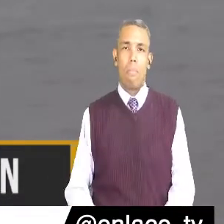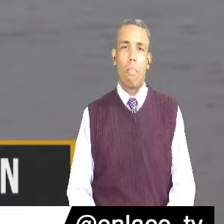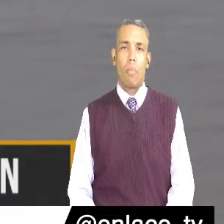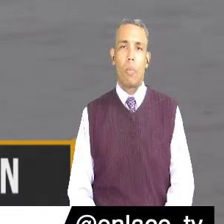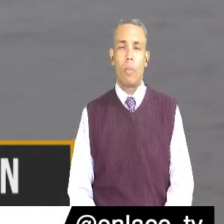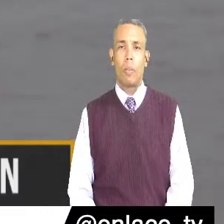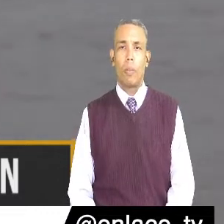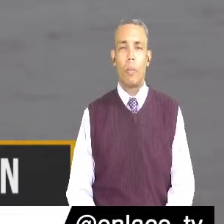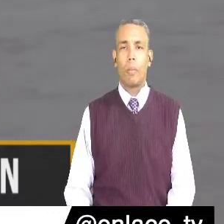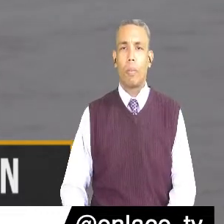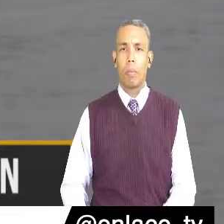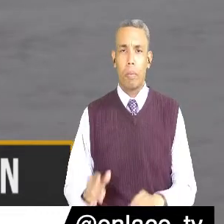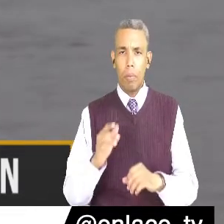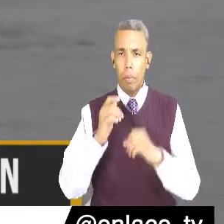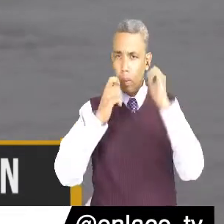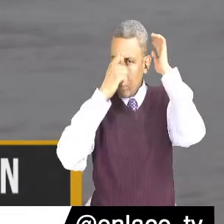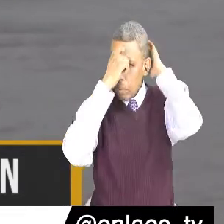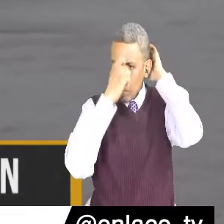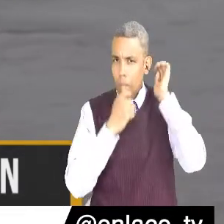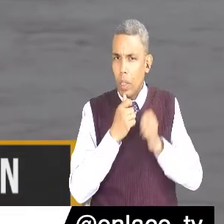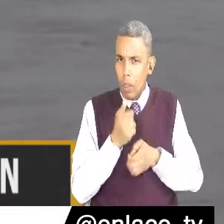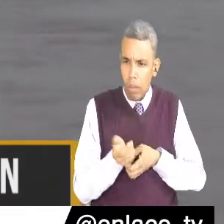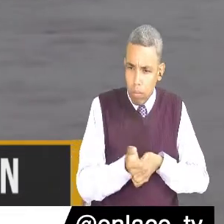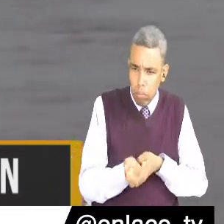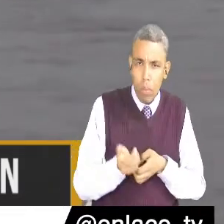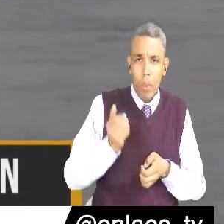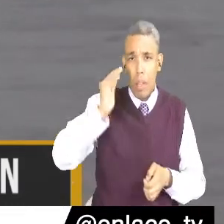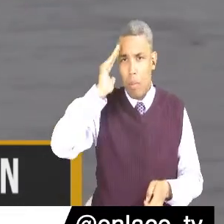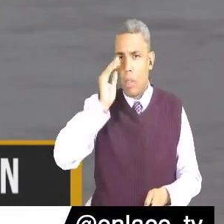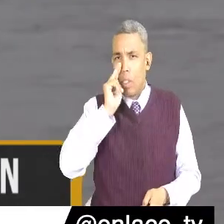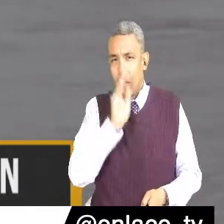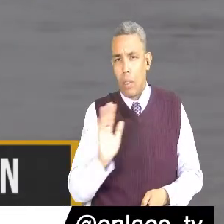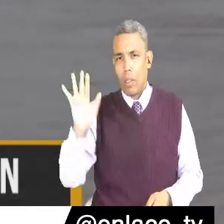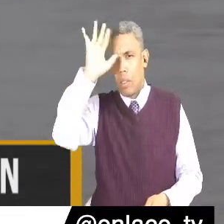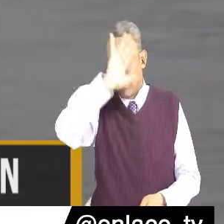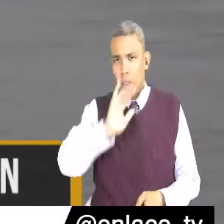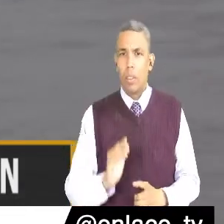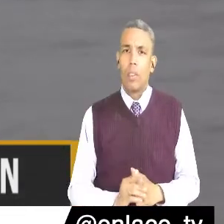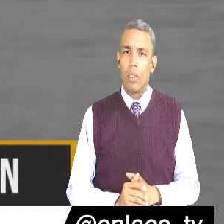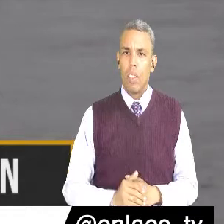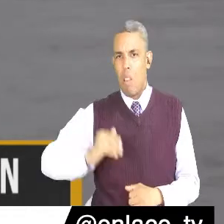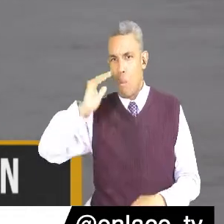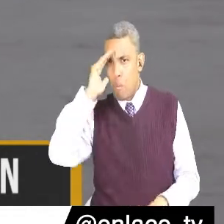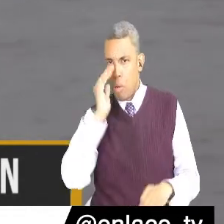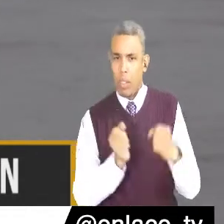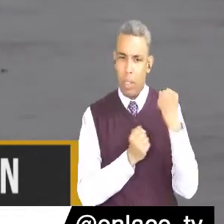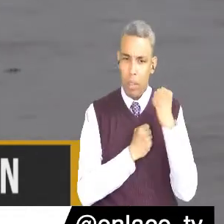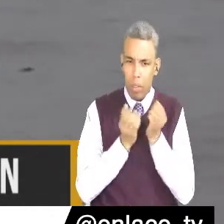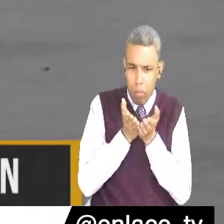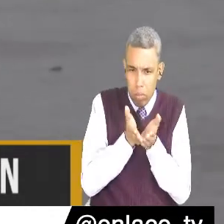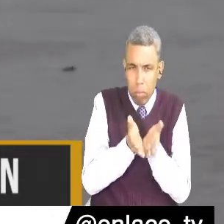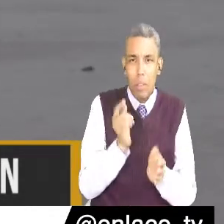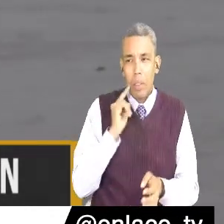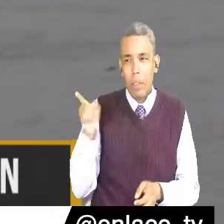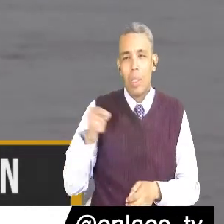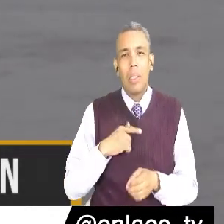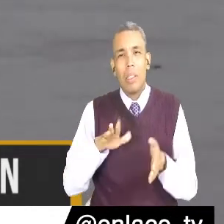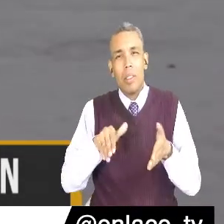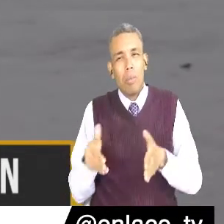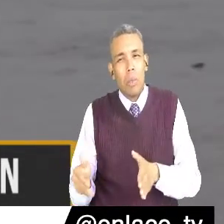Nacional y también la Policía Nacional activaron la búsqueda de estos dos pescadores identificados como Nehemías Mejía, de